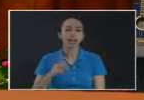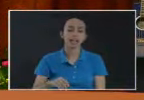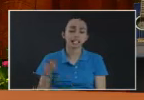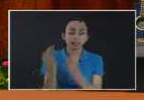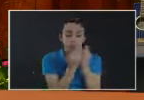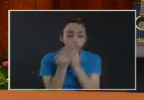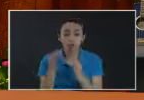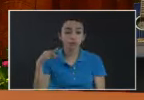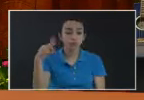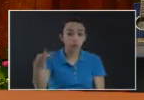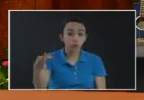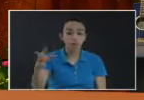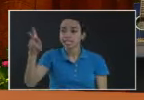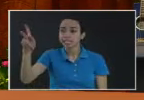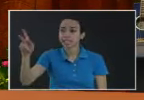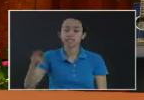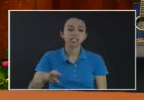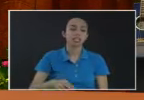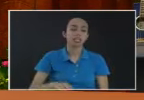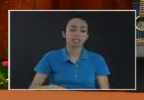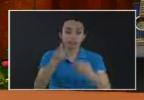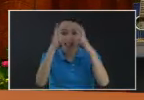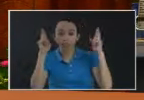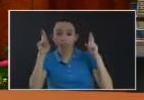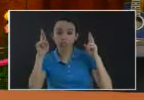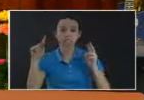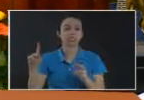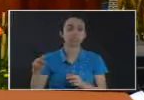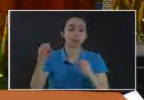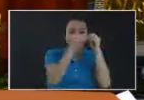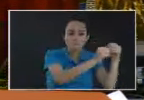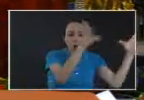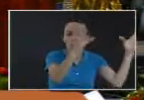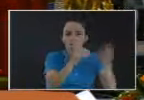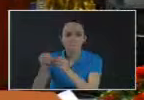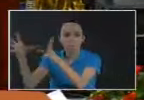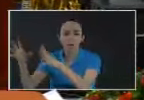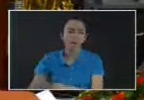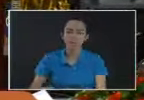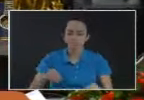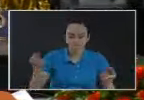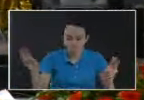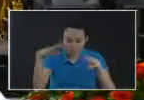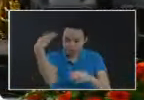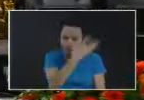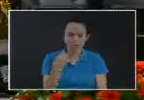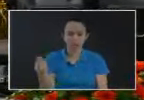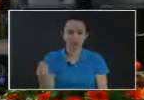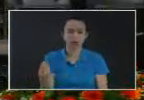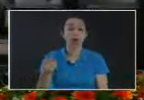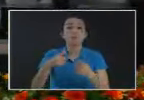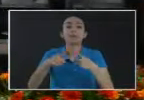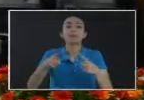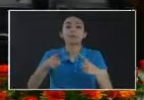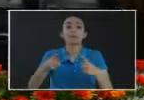y bombazos y que truenan y algo maravilloso. Pero qué